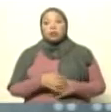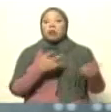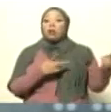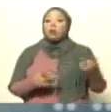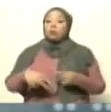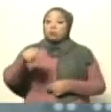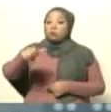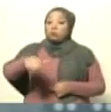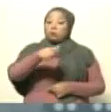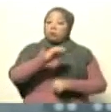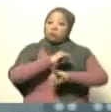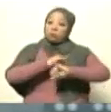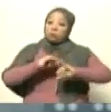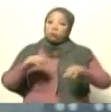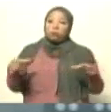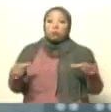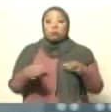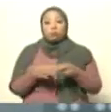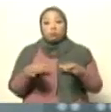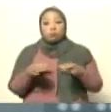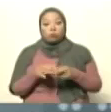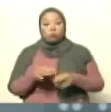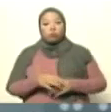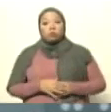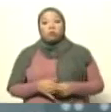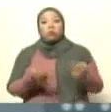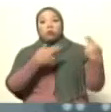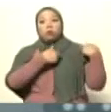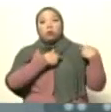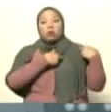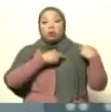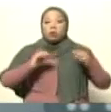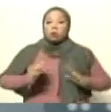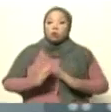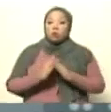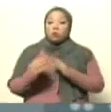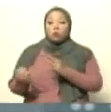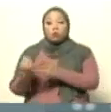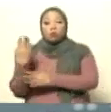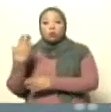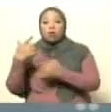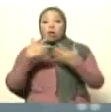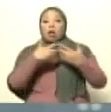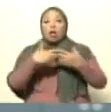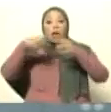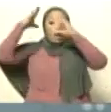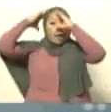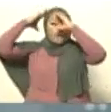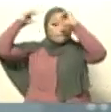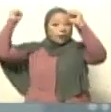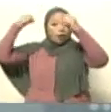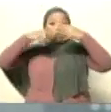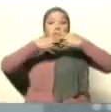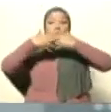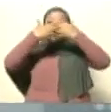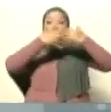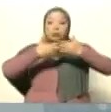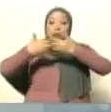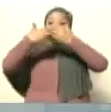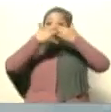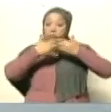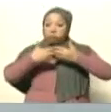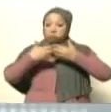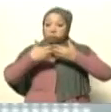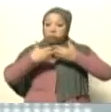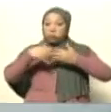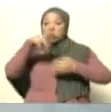la primera visita que recibió este señor en el palacio fue al embajador norteamericano, se llama Charles Shapiro,